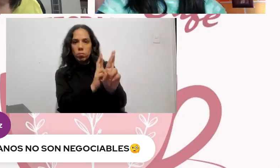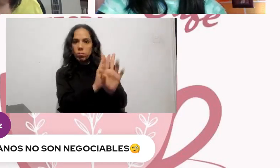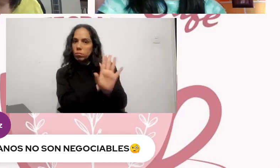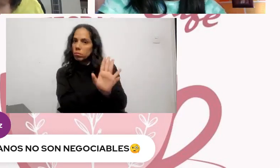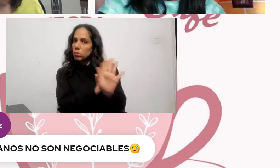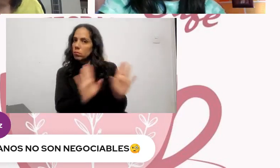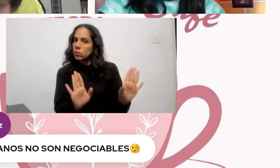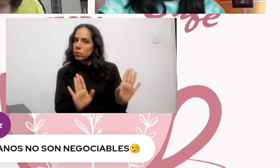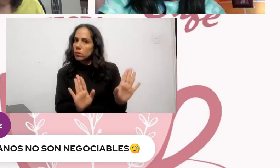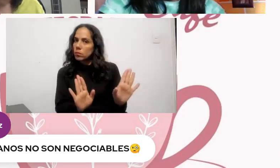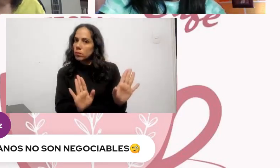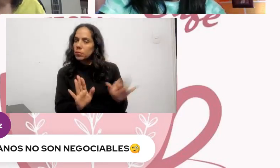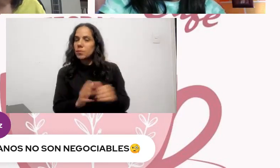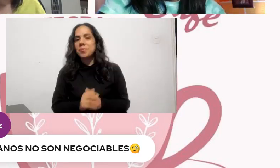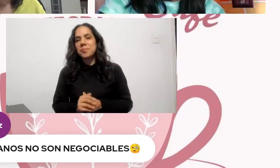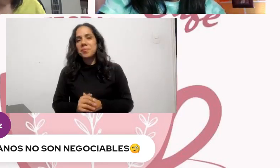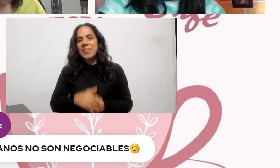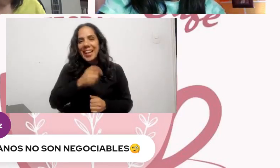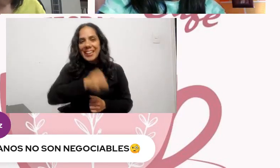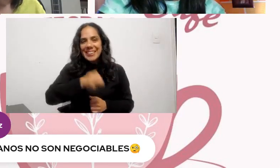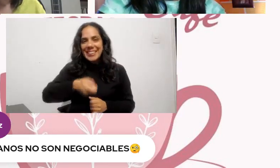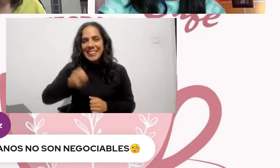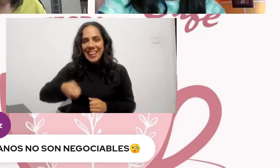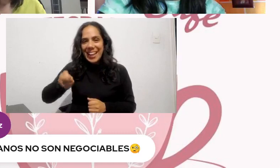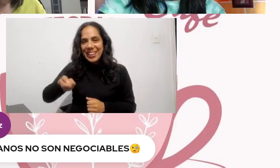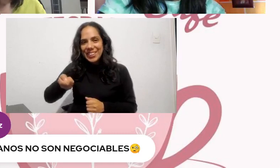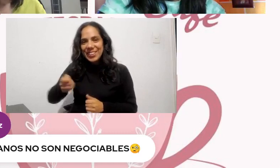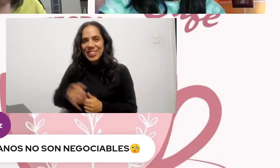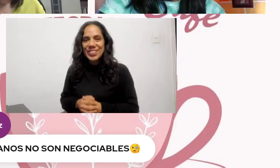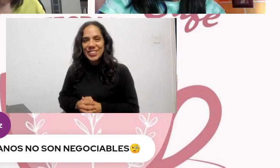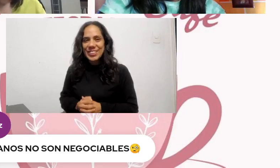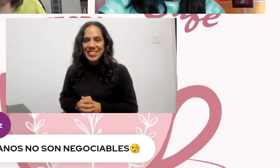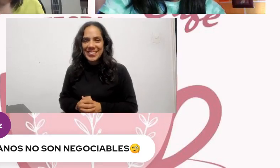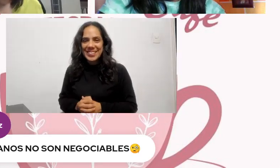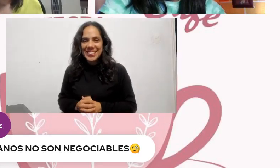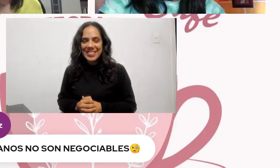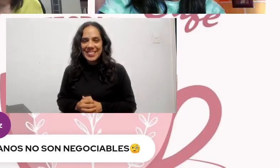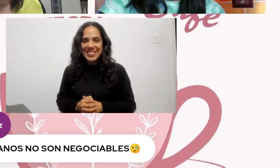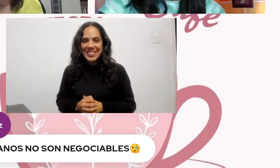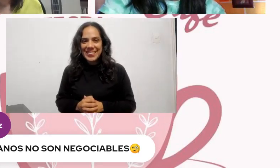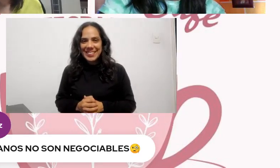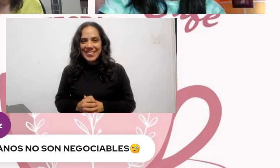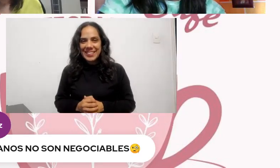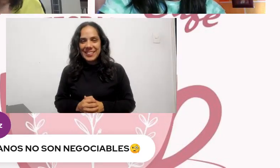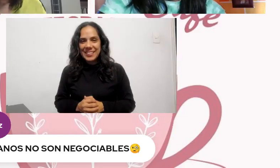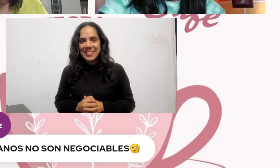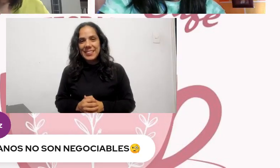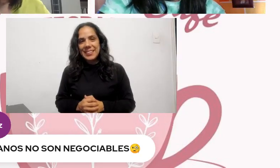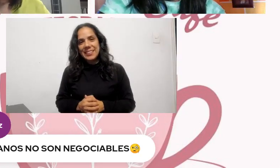siguen los saludos, aquí ahorita compartimos los datos. Me voy a permitir,